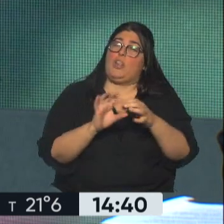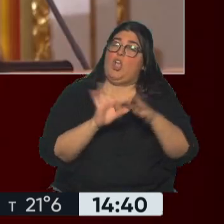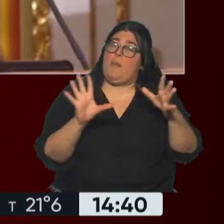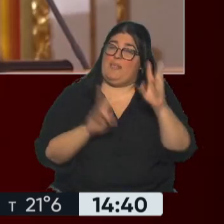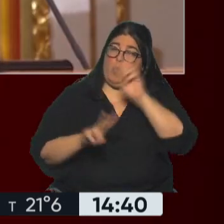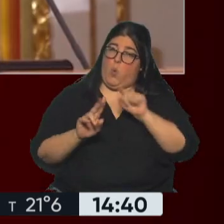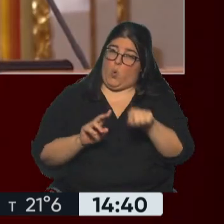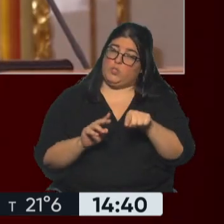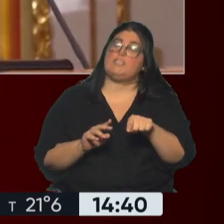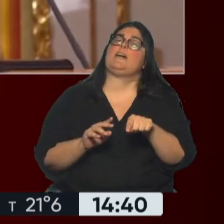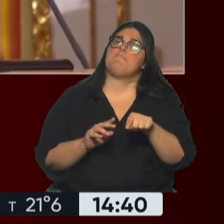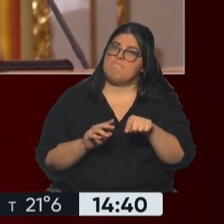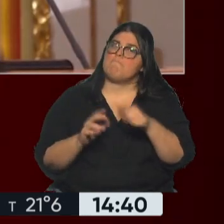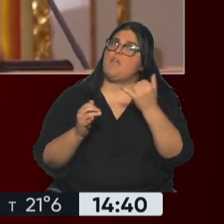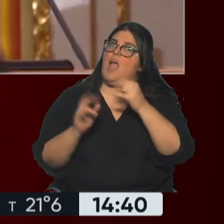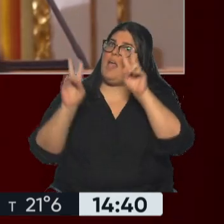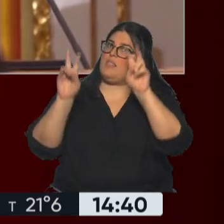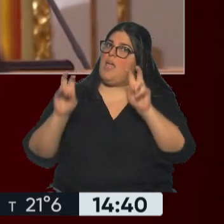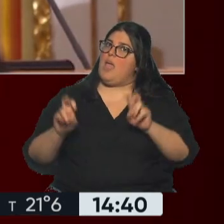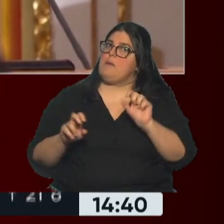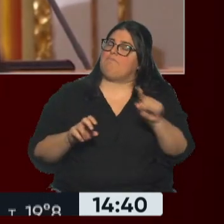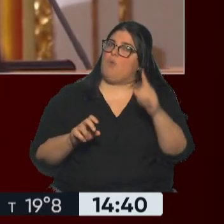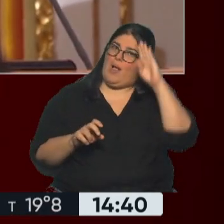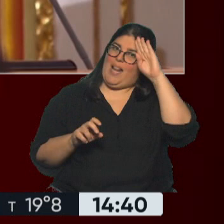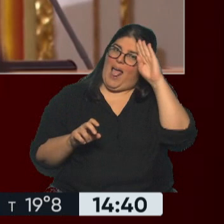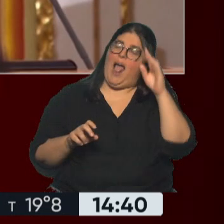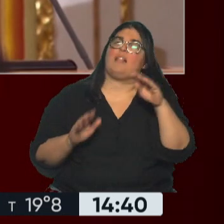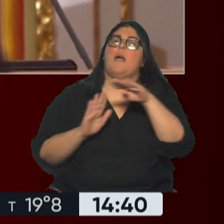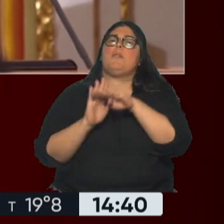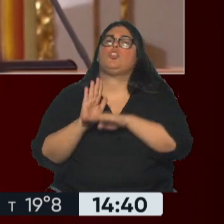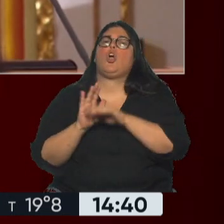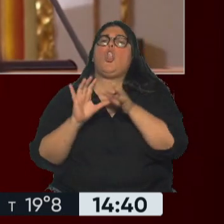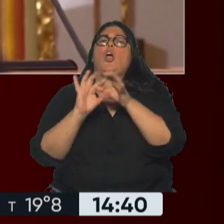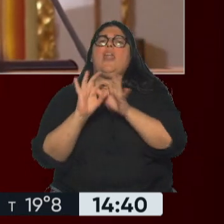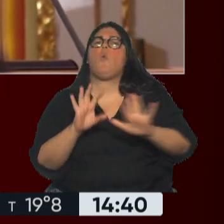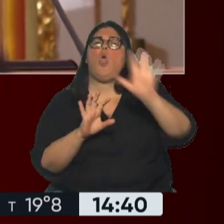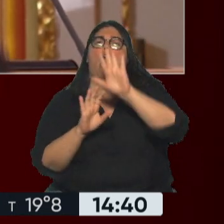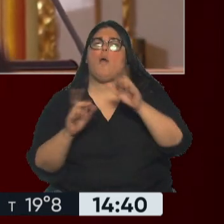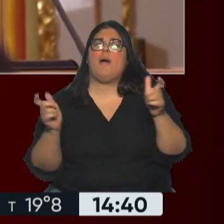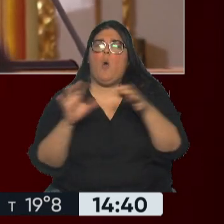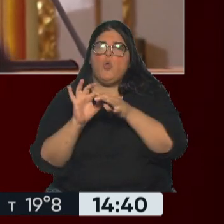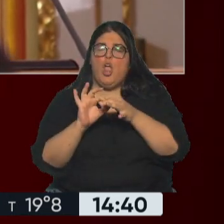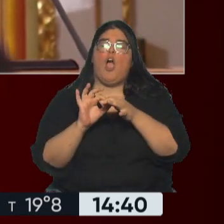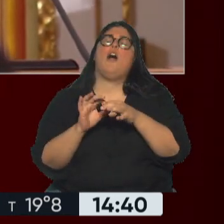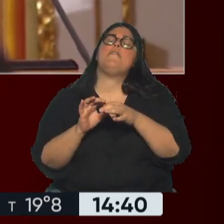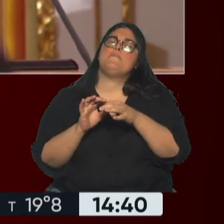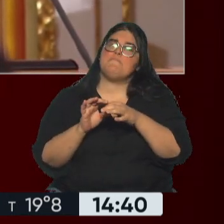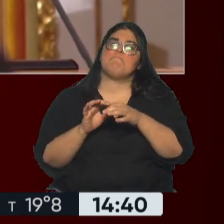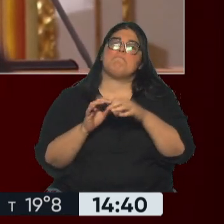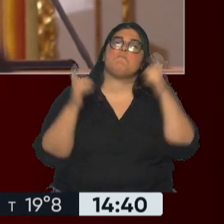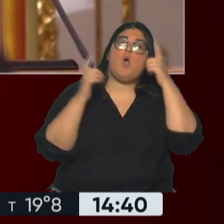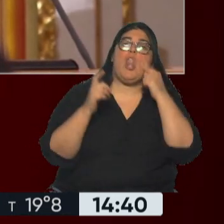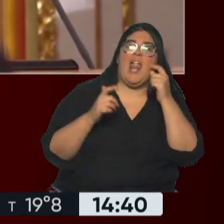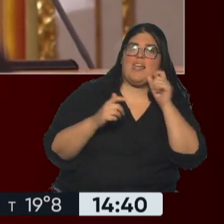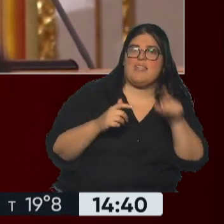independentista. Hay grandes temas en juego en Irlanda. Está también el protocolo con la Unión Europea, un centro de conflicto en el cual la monarquía y la